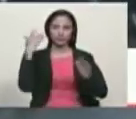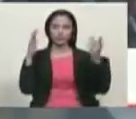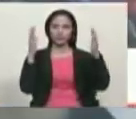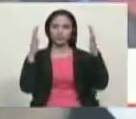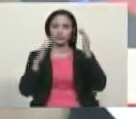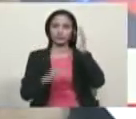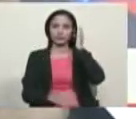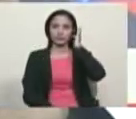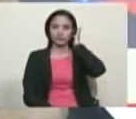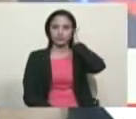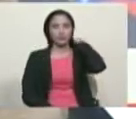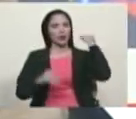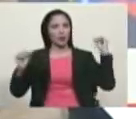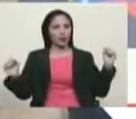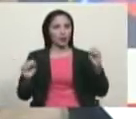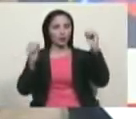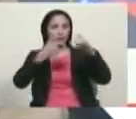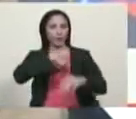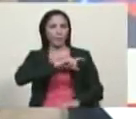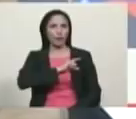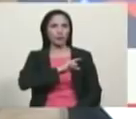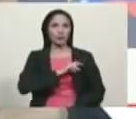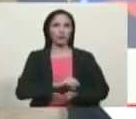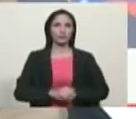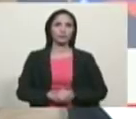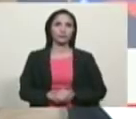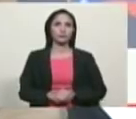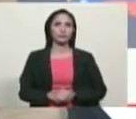Bueno, que vive España.